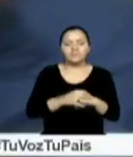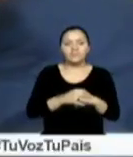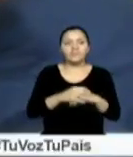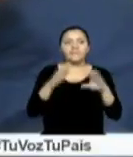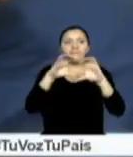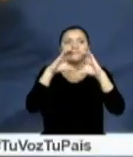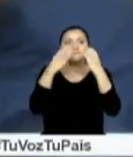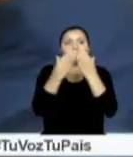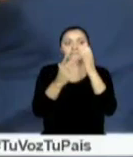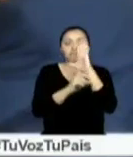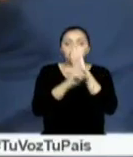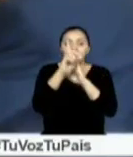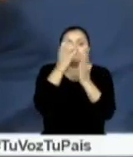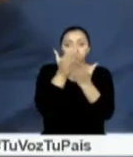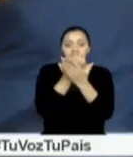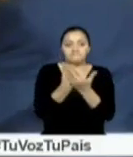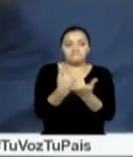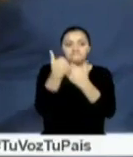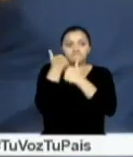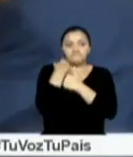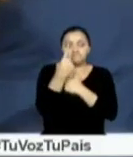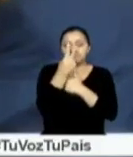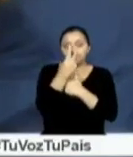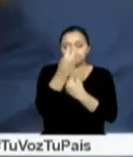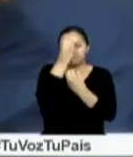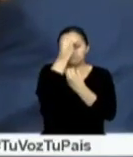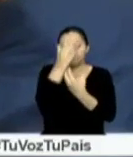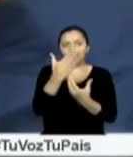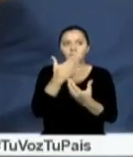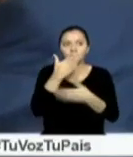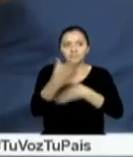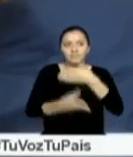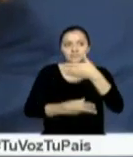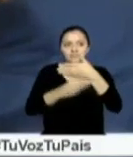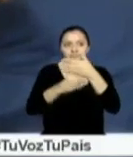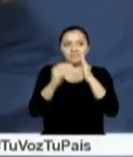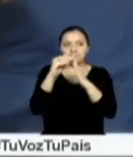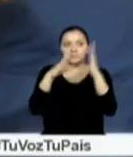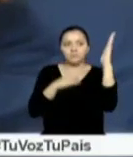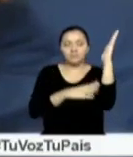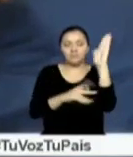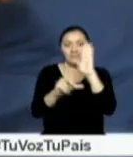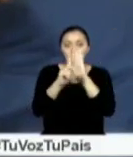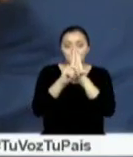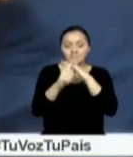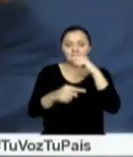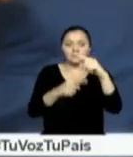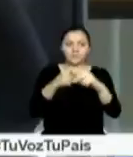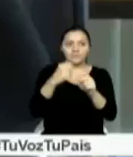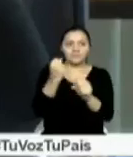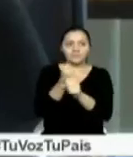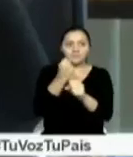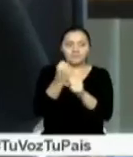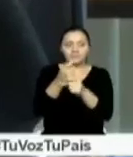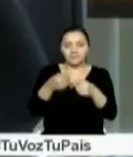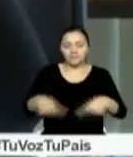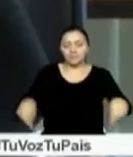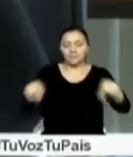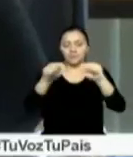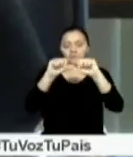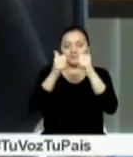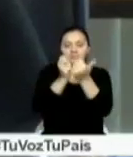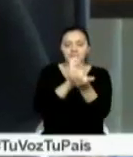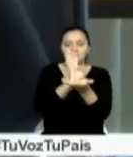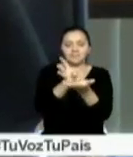comisión de desarrollo económico Indicó que el informe servirá de insumo para el proyecto de ley que ya trabaja esta mesa legislativa los